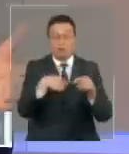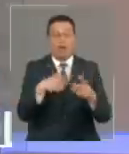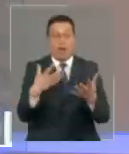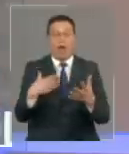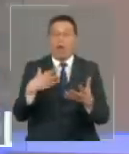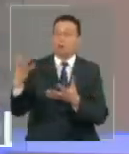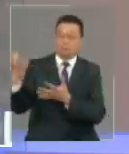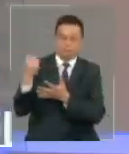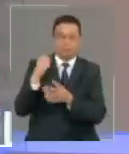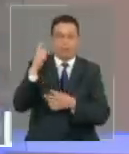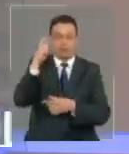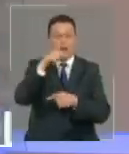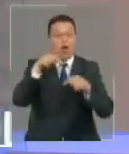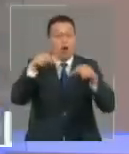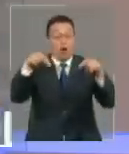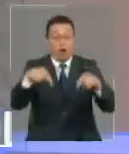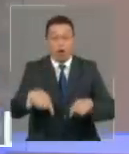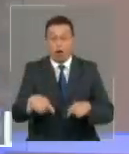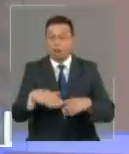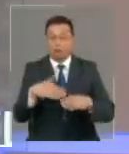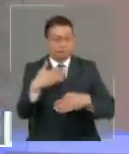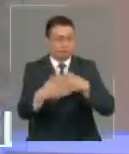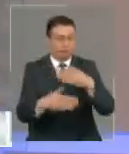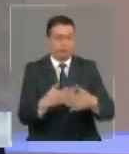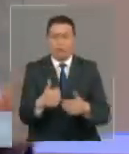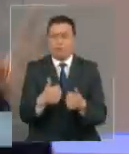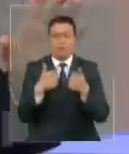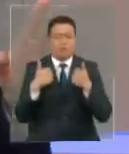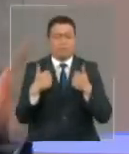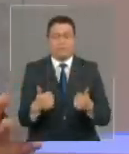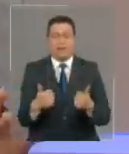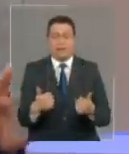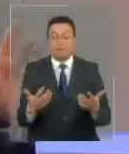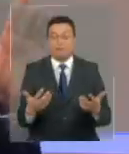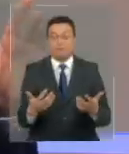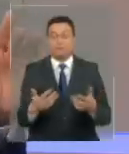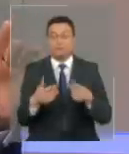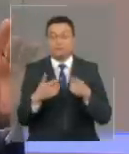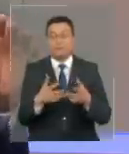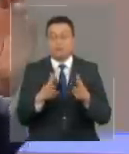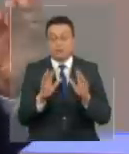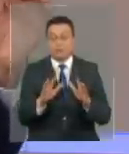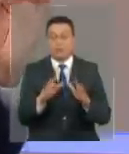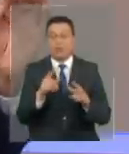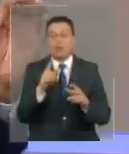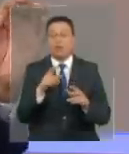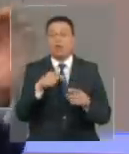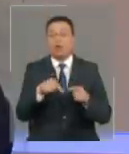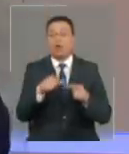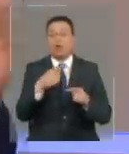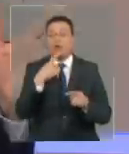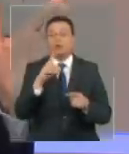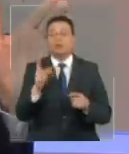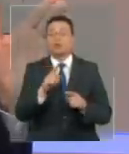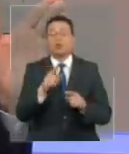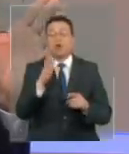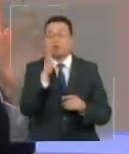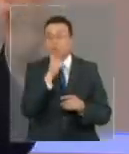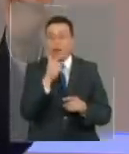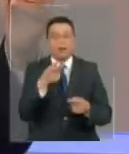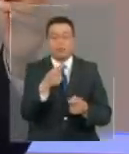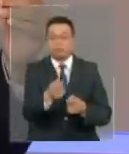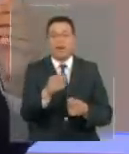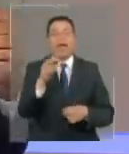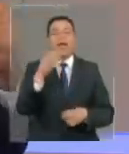demorábamos bastante. Pero hoy día esto está funcionando bastante bien. Además, ¿hay problemas en Recoleta para adquirir un remedio, como señala el candidato? No hay problemas para